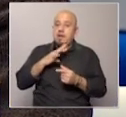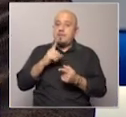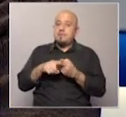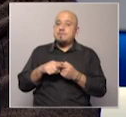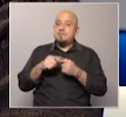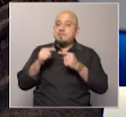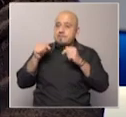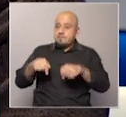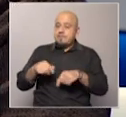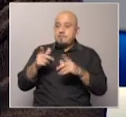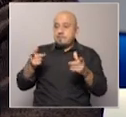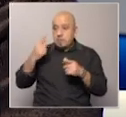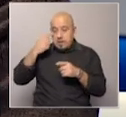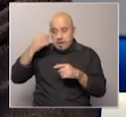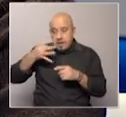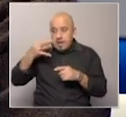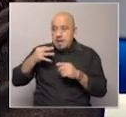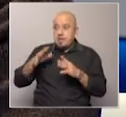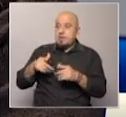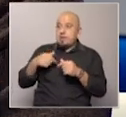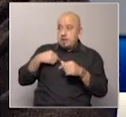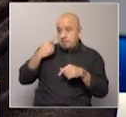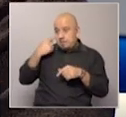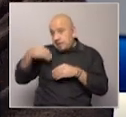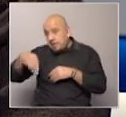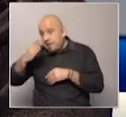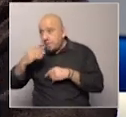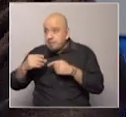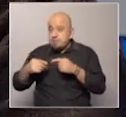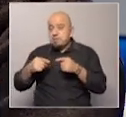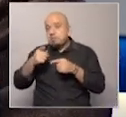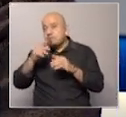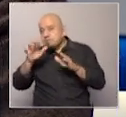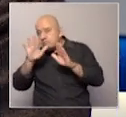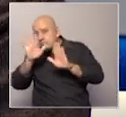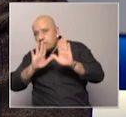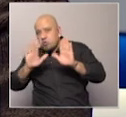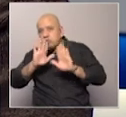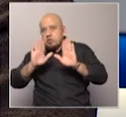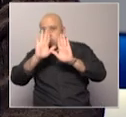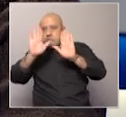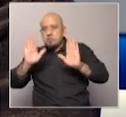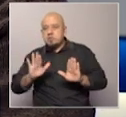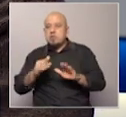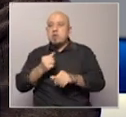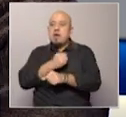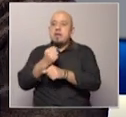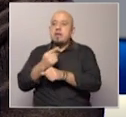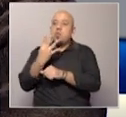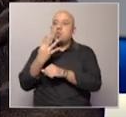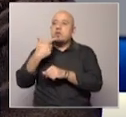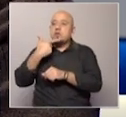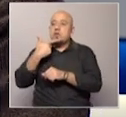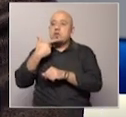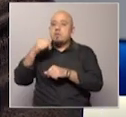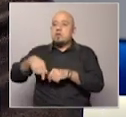pata real digamos material de ir a ver la exposición está toda esta previa hasta el 4 de septiembre que ocurre en las redes que ocurre